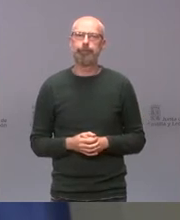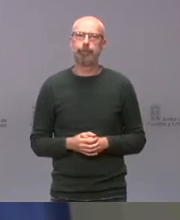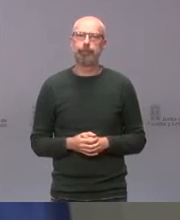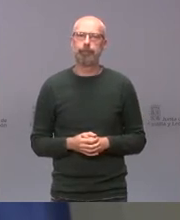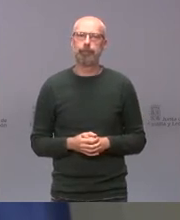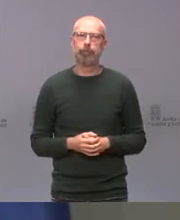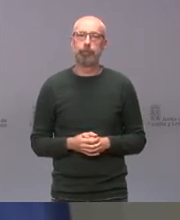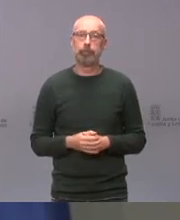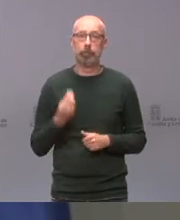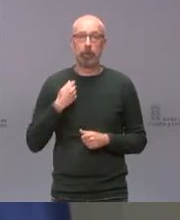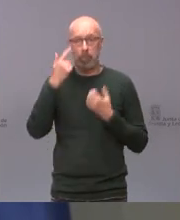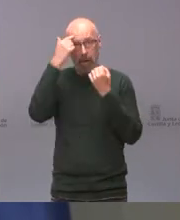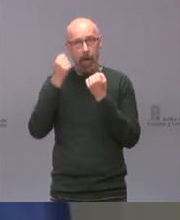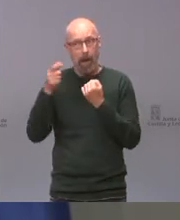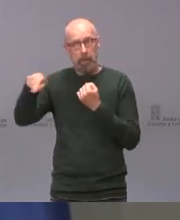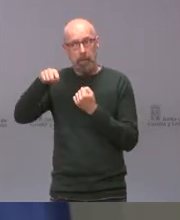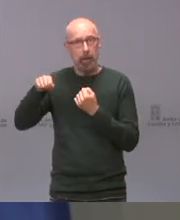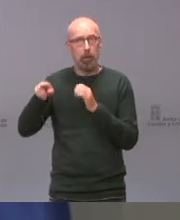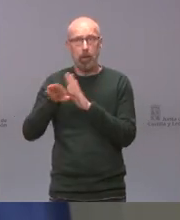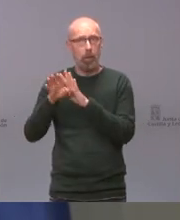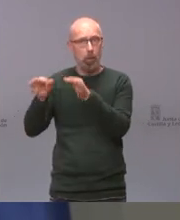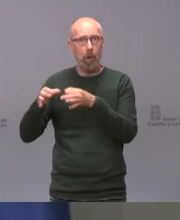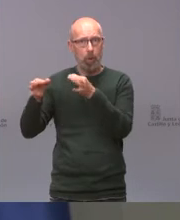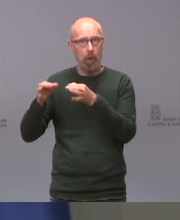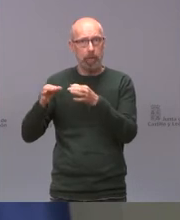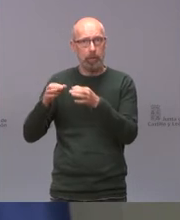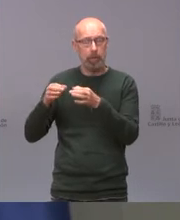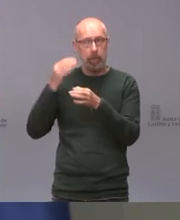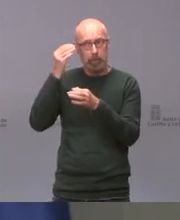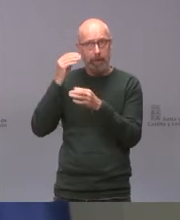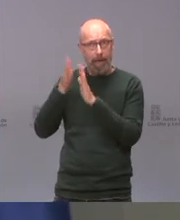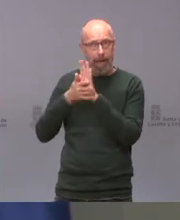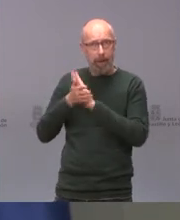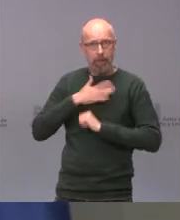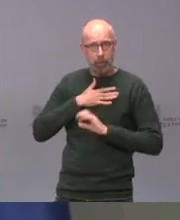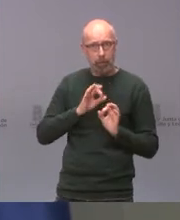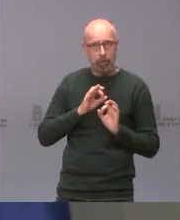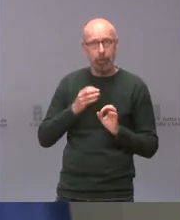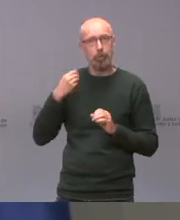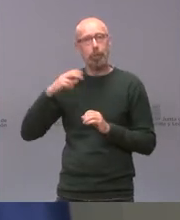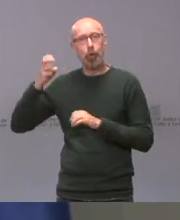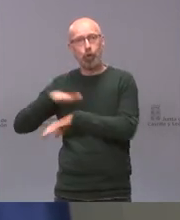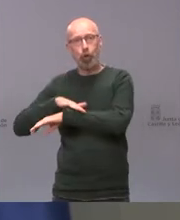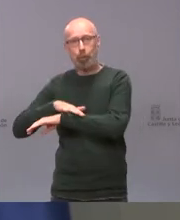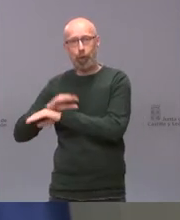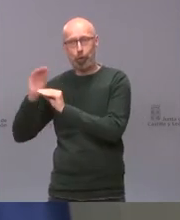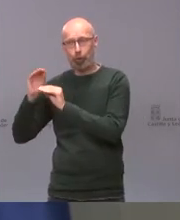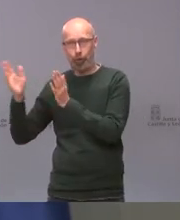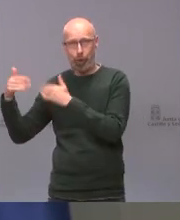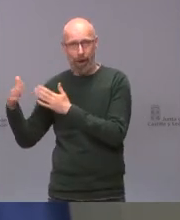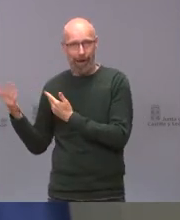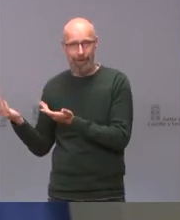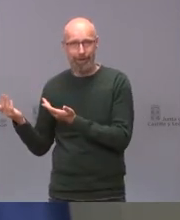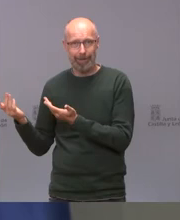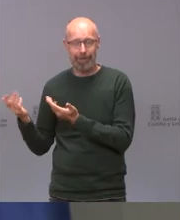¿dónde han quedado los expertos? ¿Dónde estaban? Pero se refiere a los nuestros, ¿no? Es decir, no a las inexistentes del gobierno, no a aquellos señores que no figuran